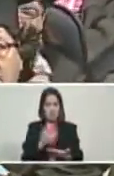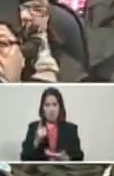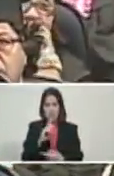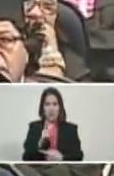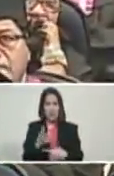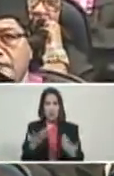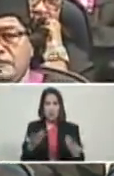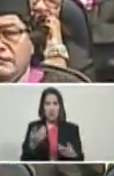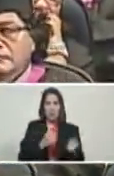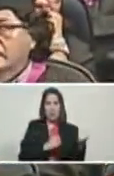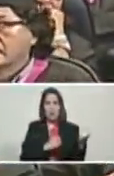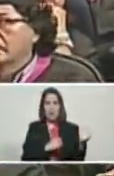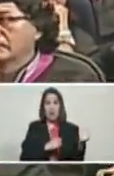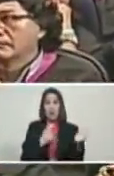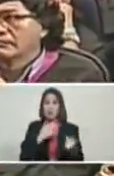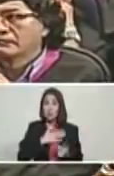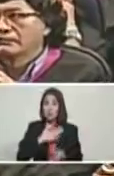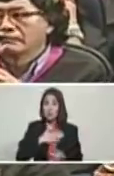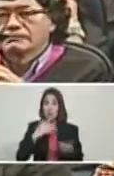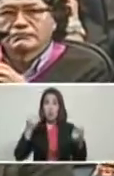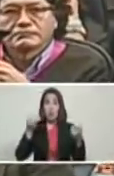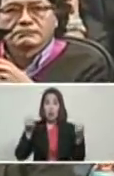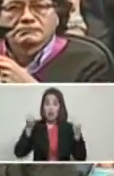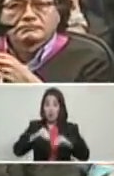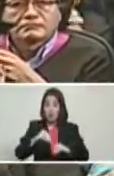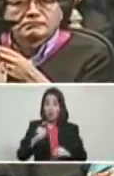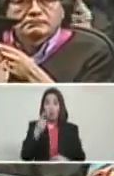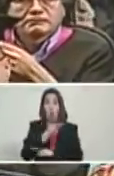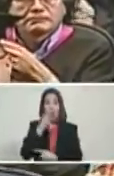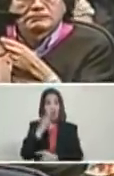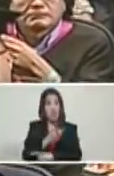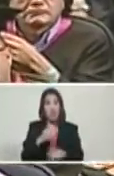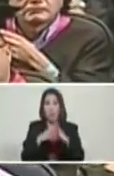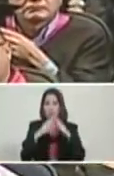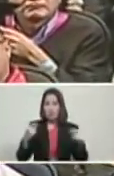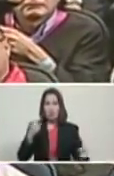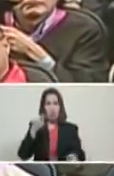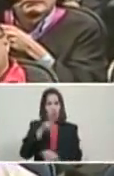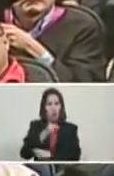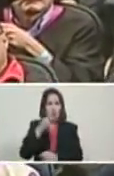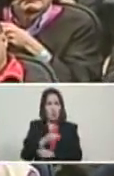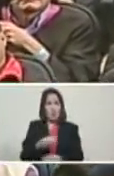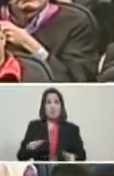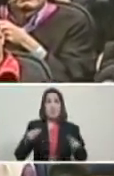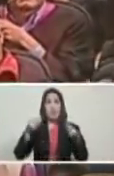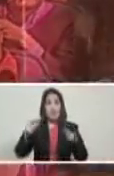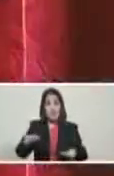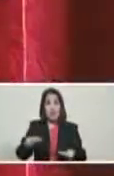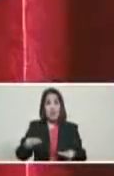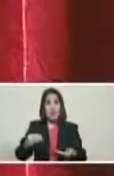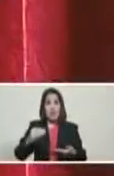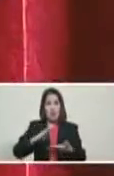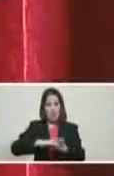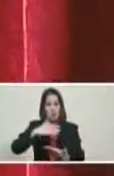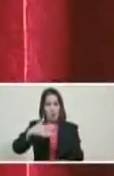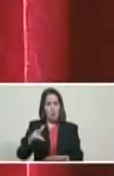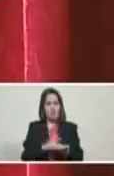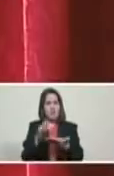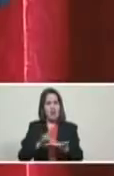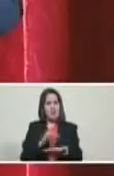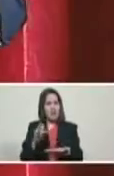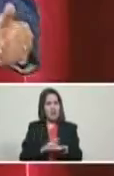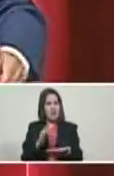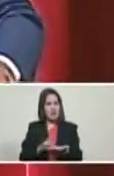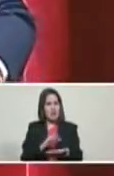Yo estoy de acuerdo. Y ordeno inmediatamente a todos los graduandos se le entregue una tableta